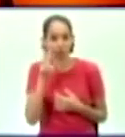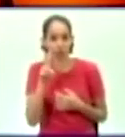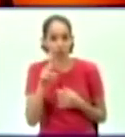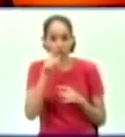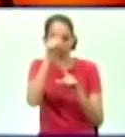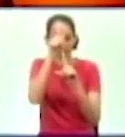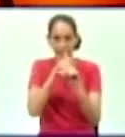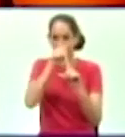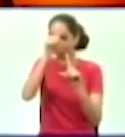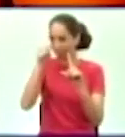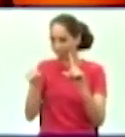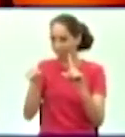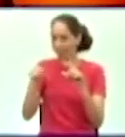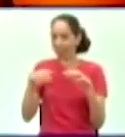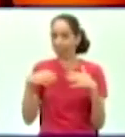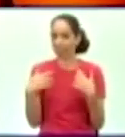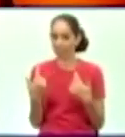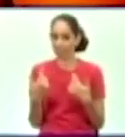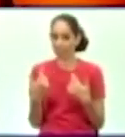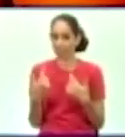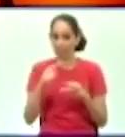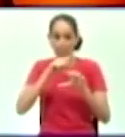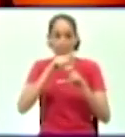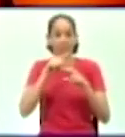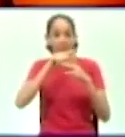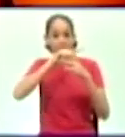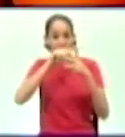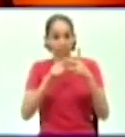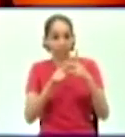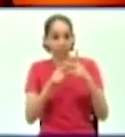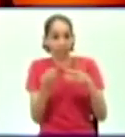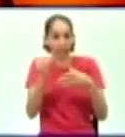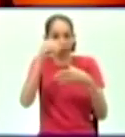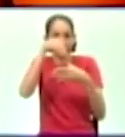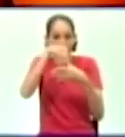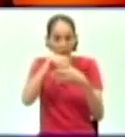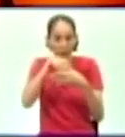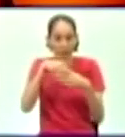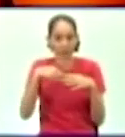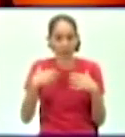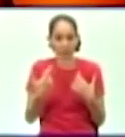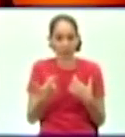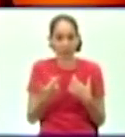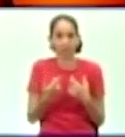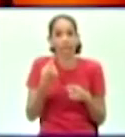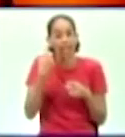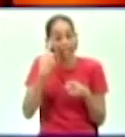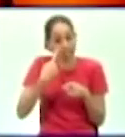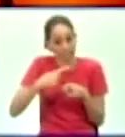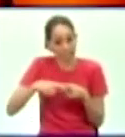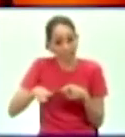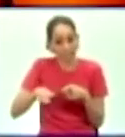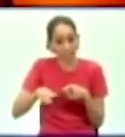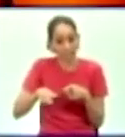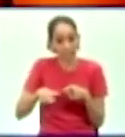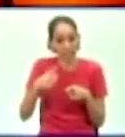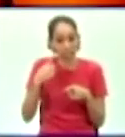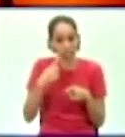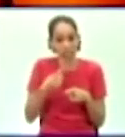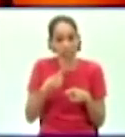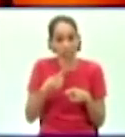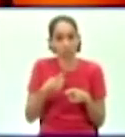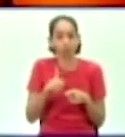comprendido entre estos dos lados. Y tenemos el teorema que nos habla de un lado y los